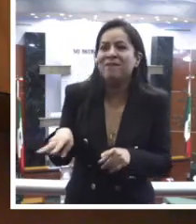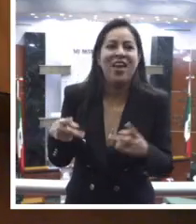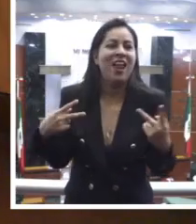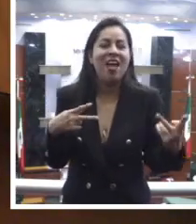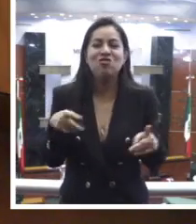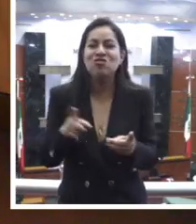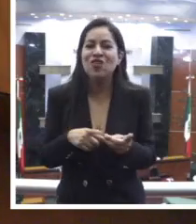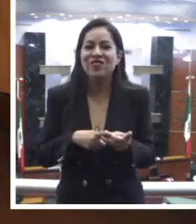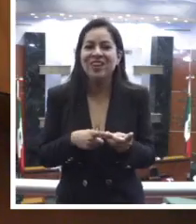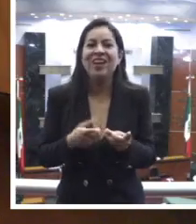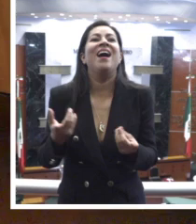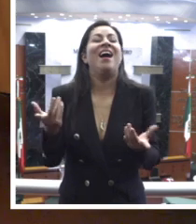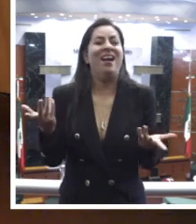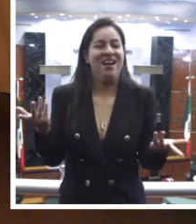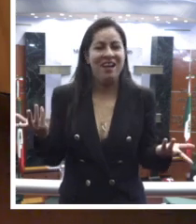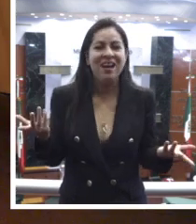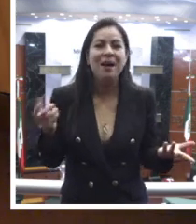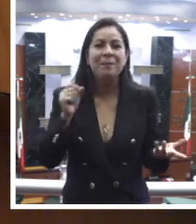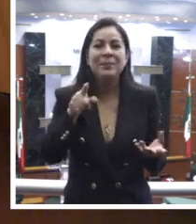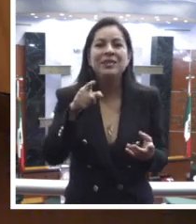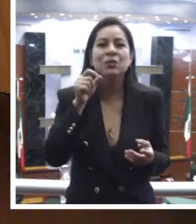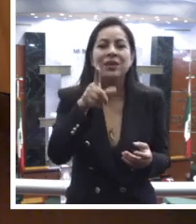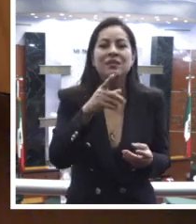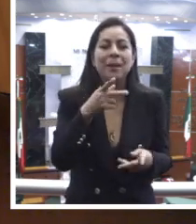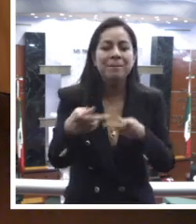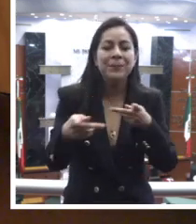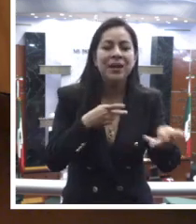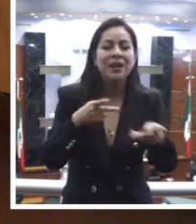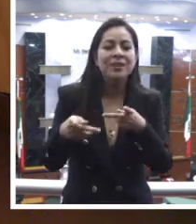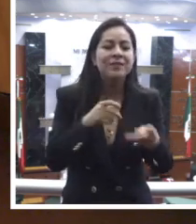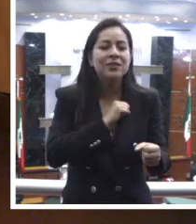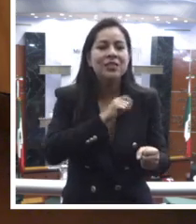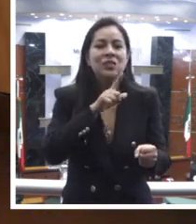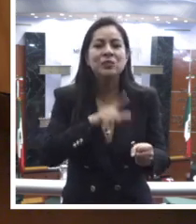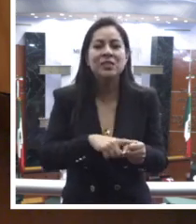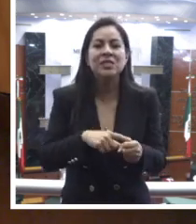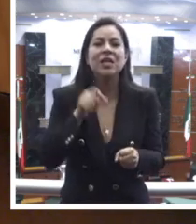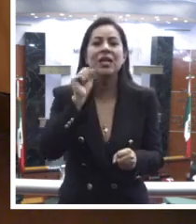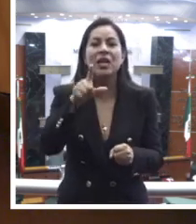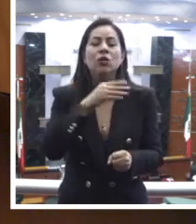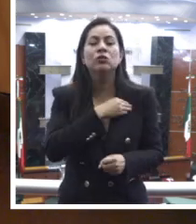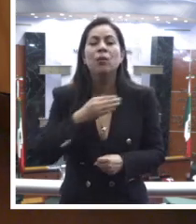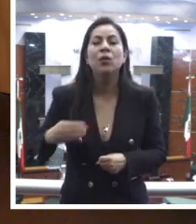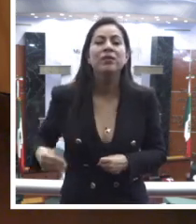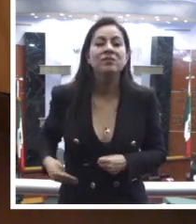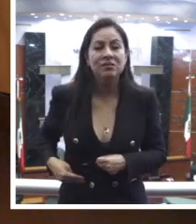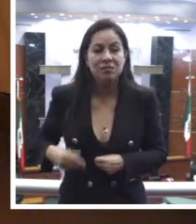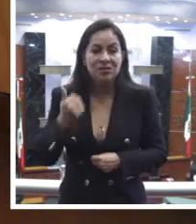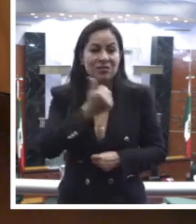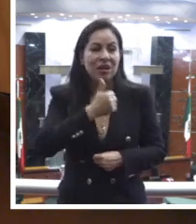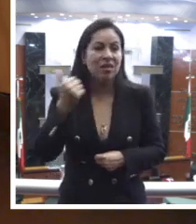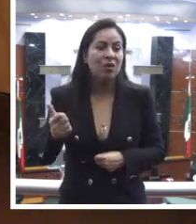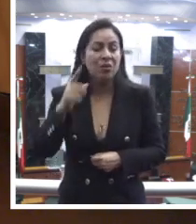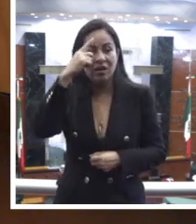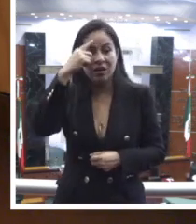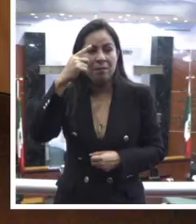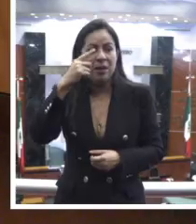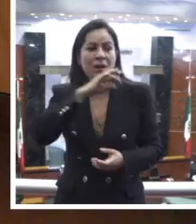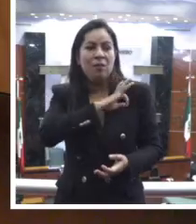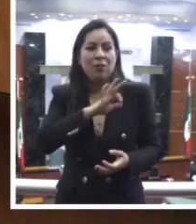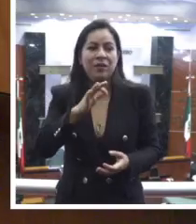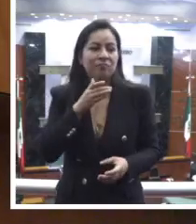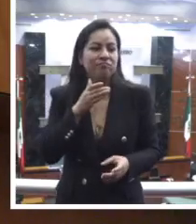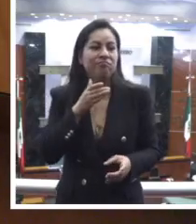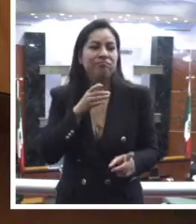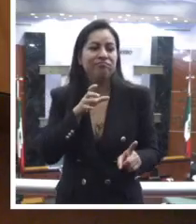también? Tenemos que voltear a ver hacia esa planeación estratégica en los municipios que pueda acompañar